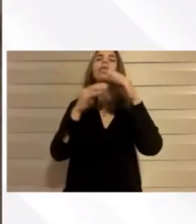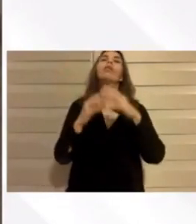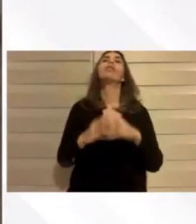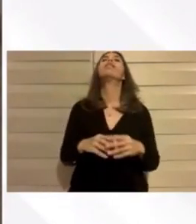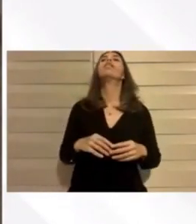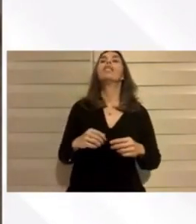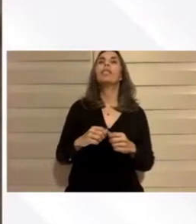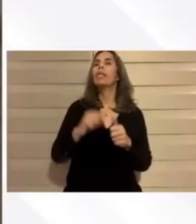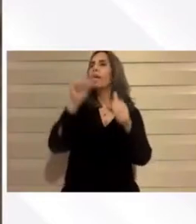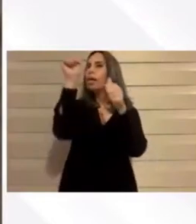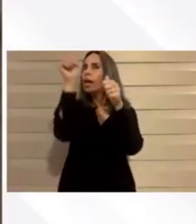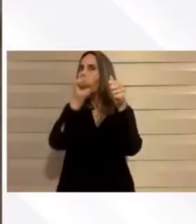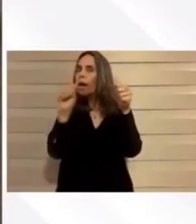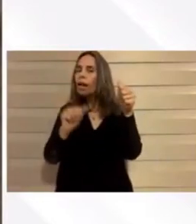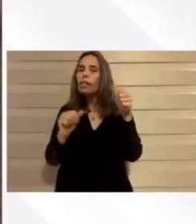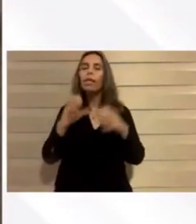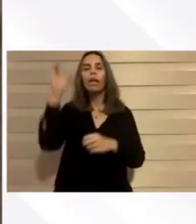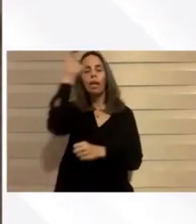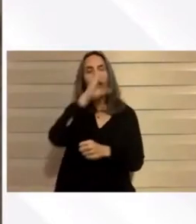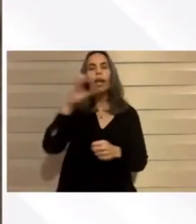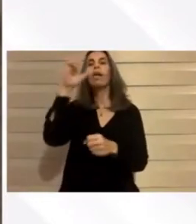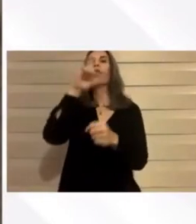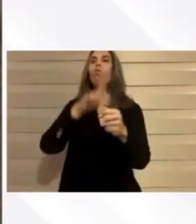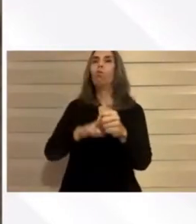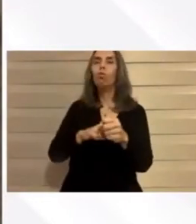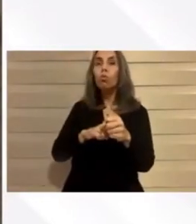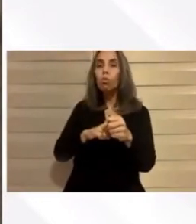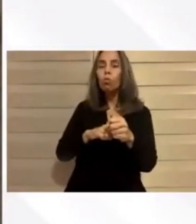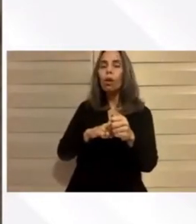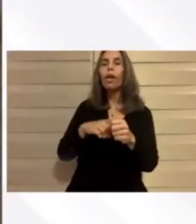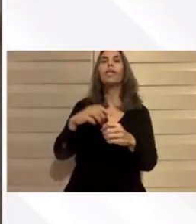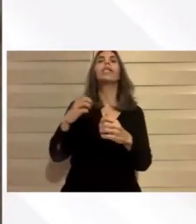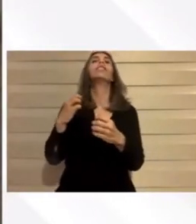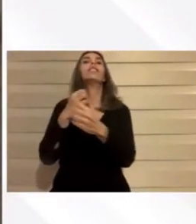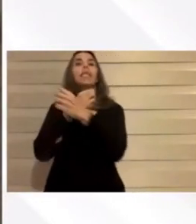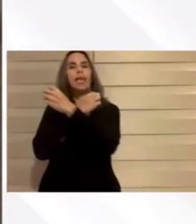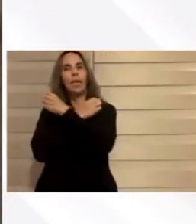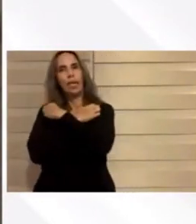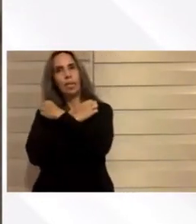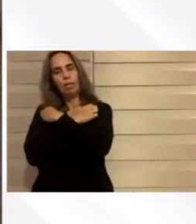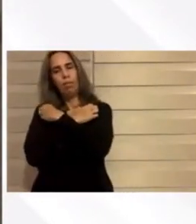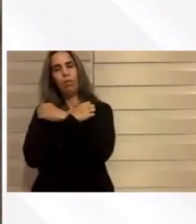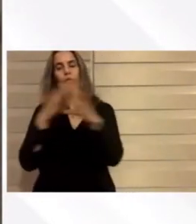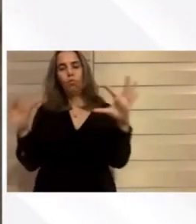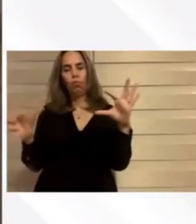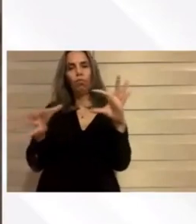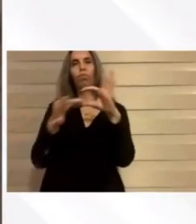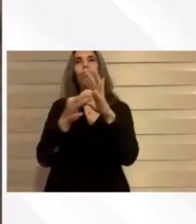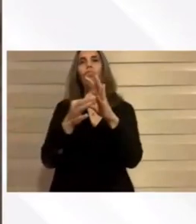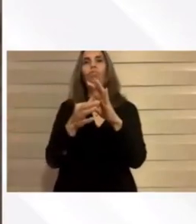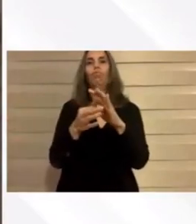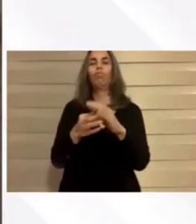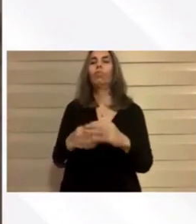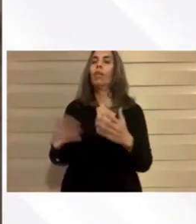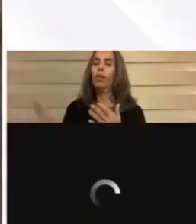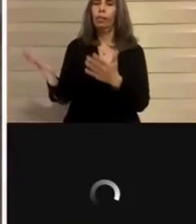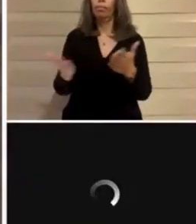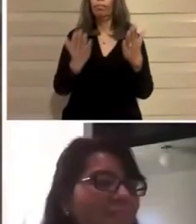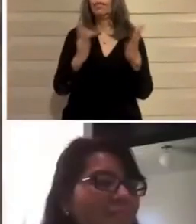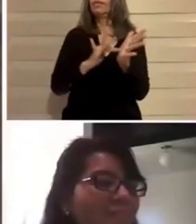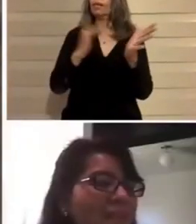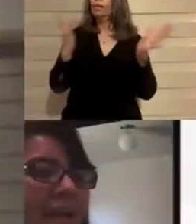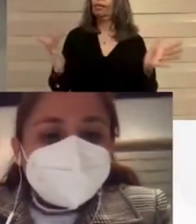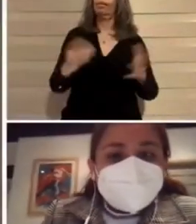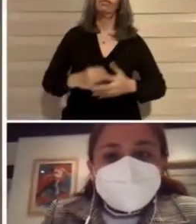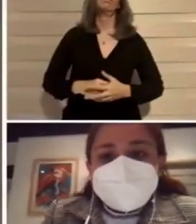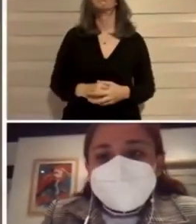la cultura en la educación. Entonces, pues no se diga más. Adelante. Muchas gracias por estar aquí.